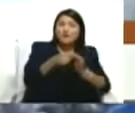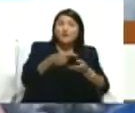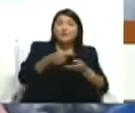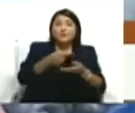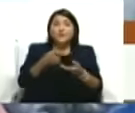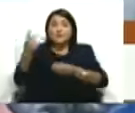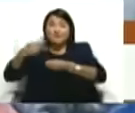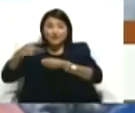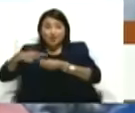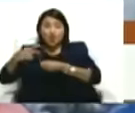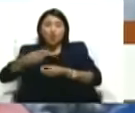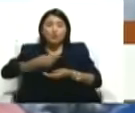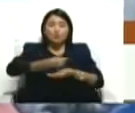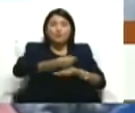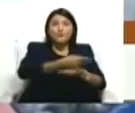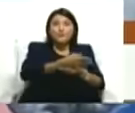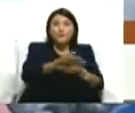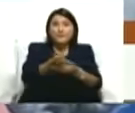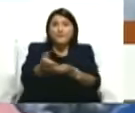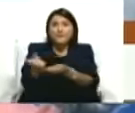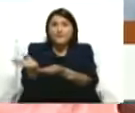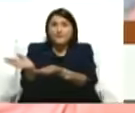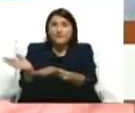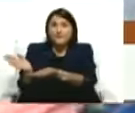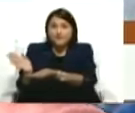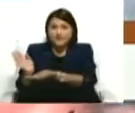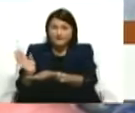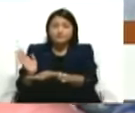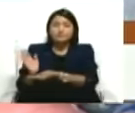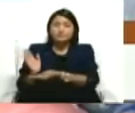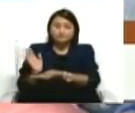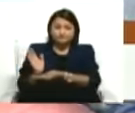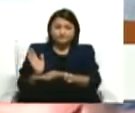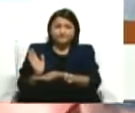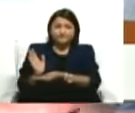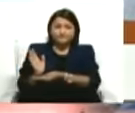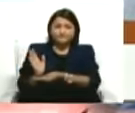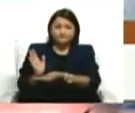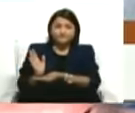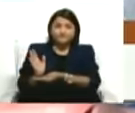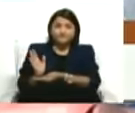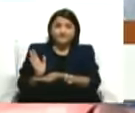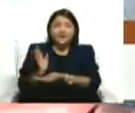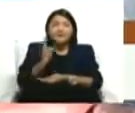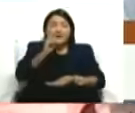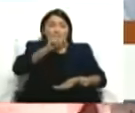renta petrolera para los que durante el puntofijismo